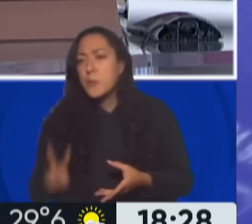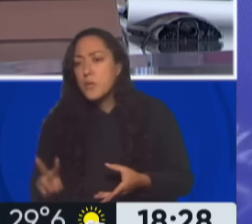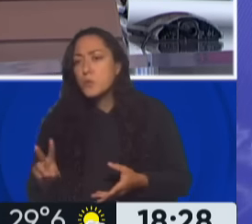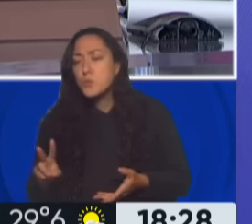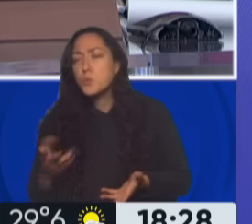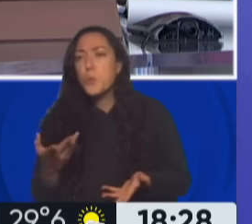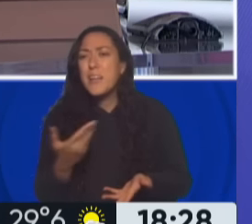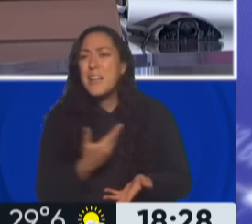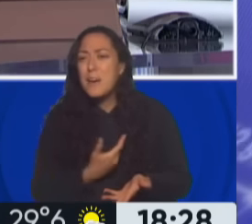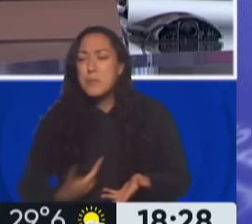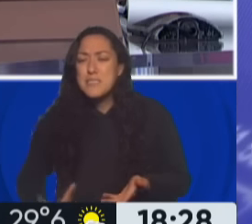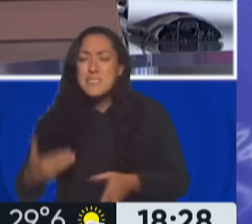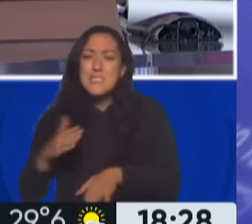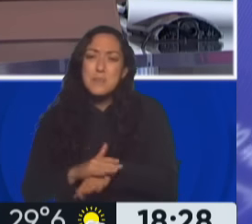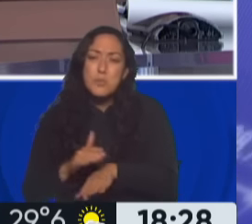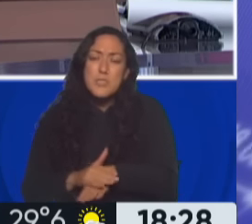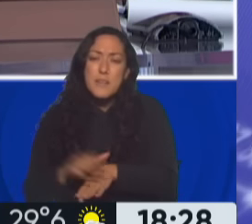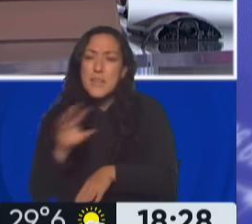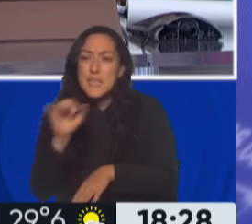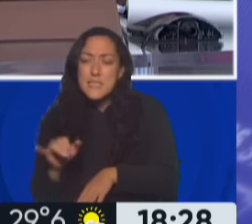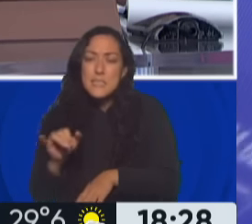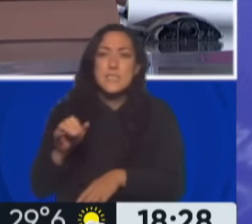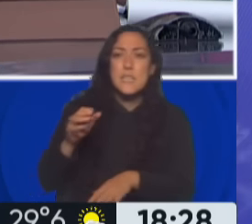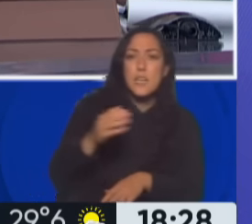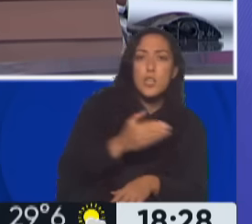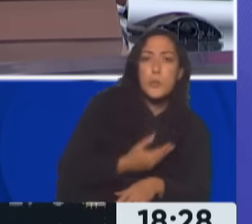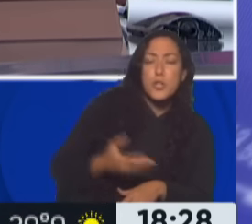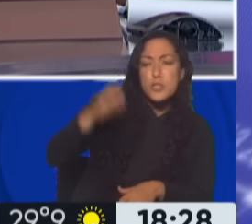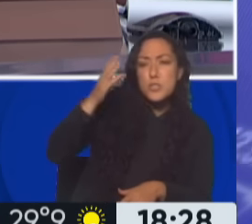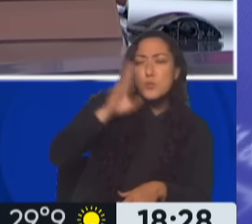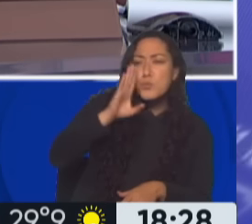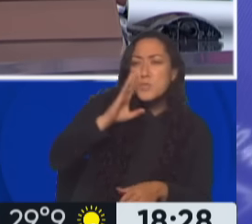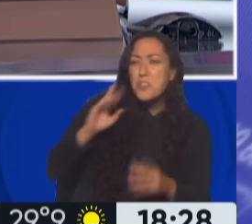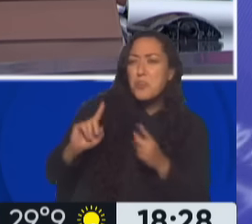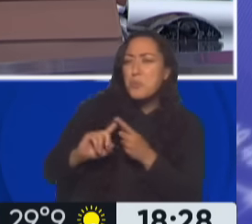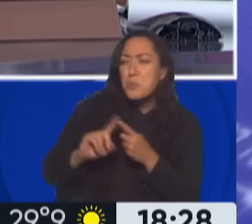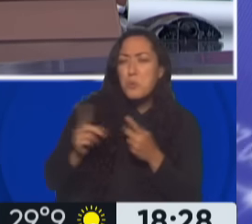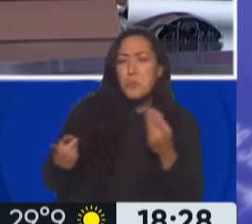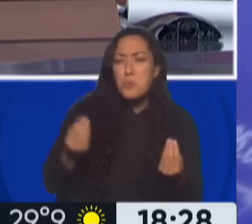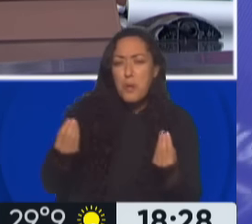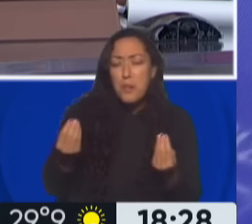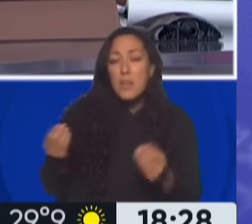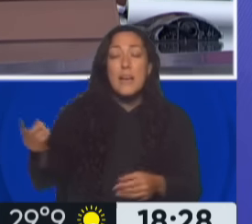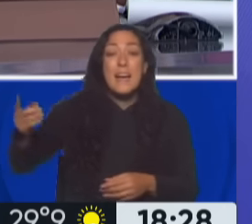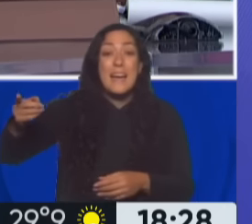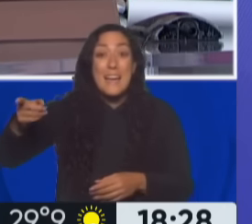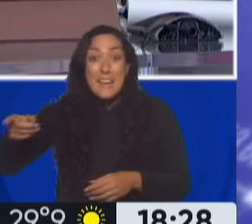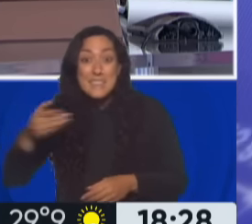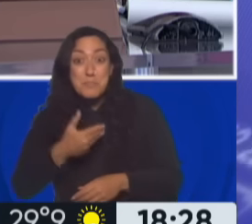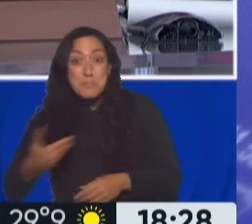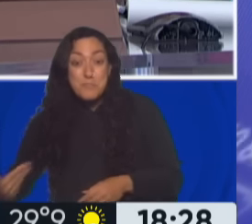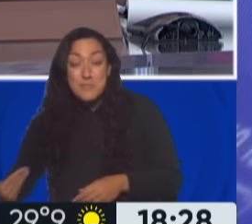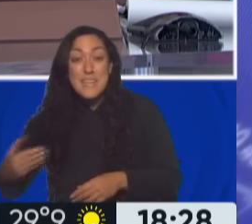gobierno o la presidenta encargada, Delcy Rodríguez, ¿no? Que por un lado se juntó con el director de la CIA, ¿no? Que esto, bueno, por supuesto